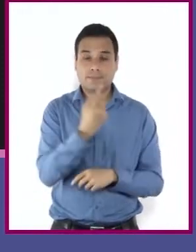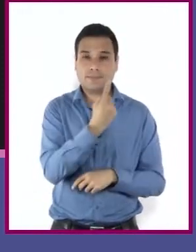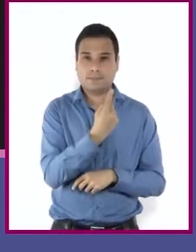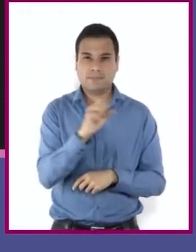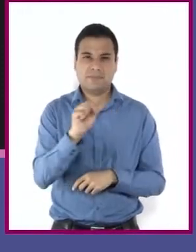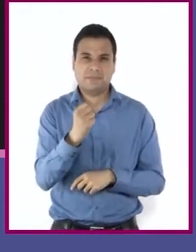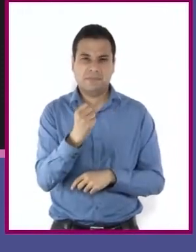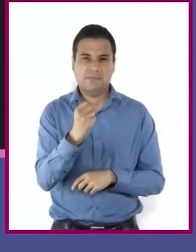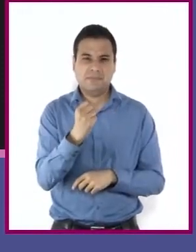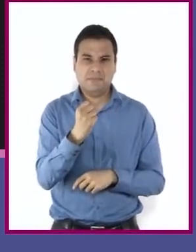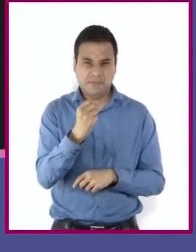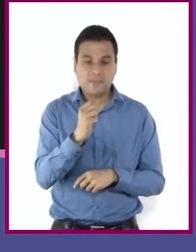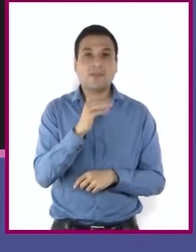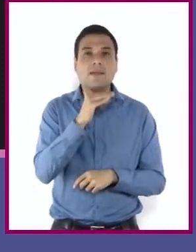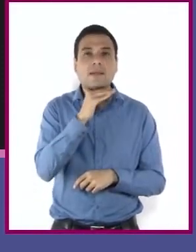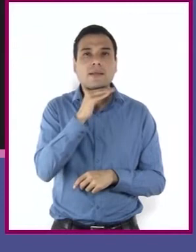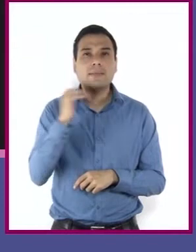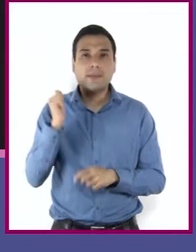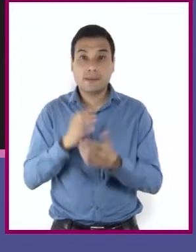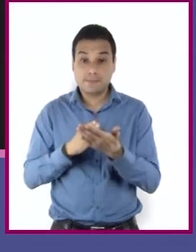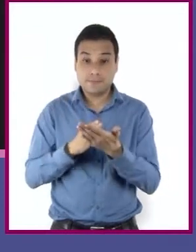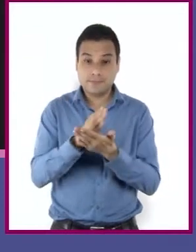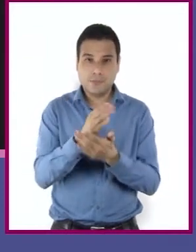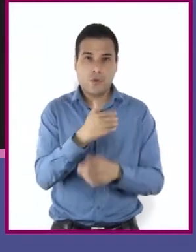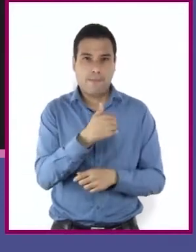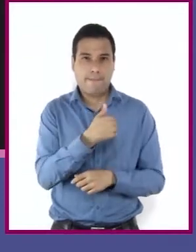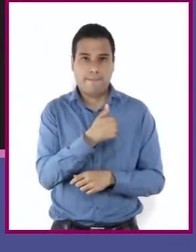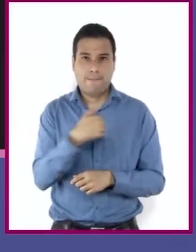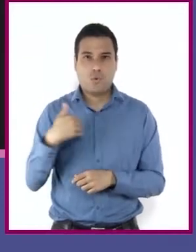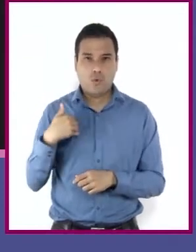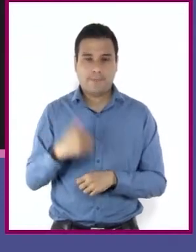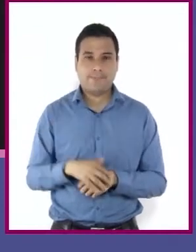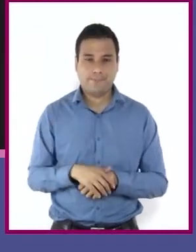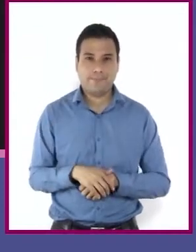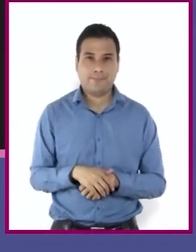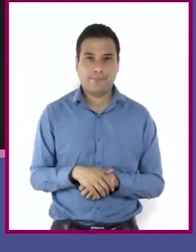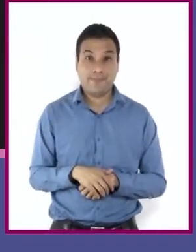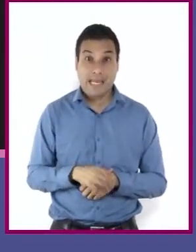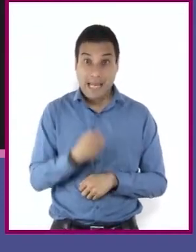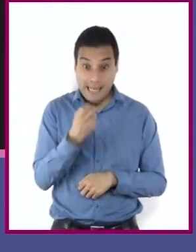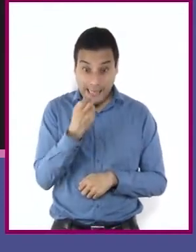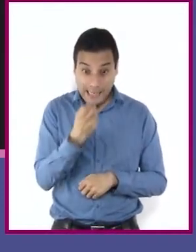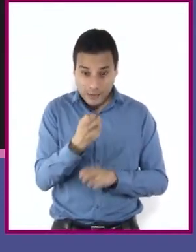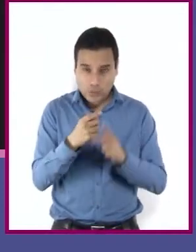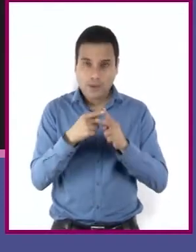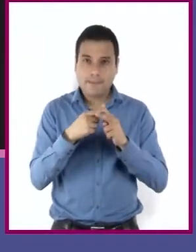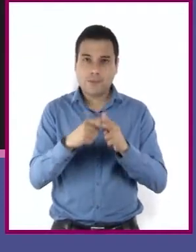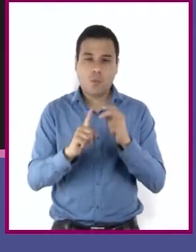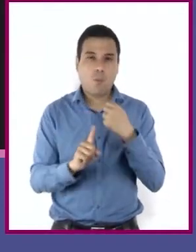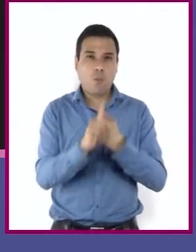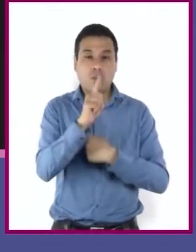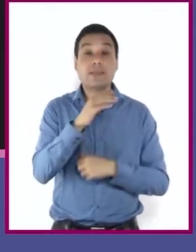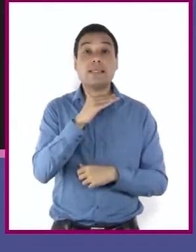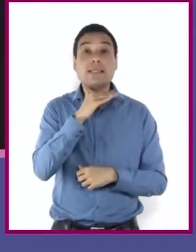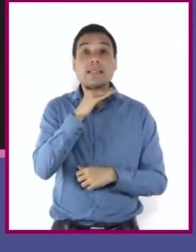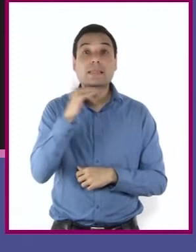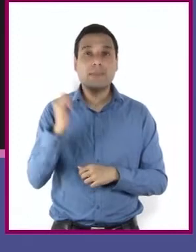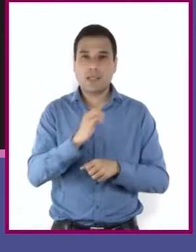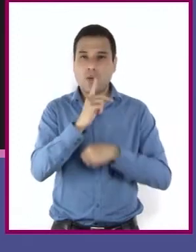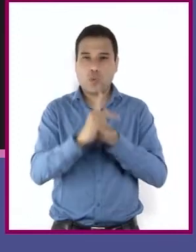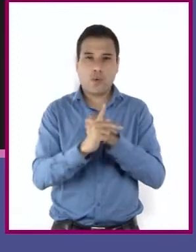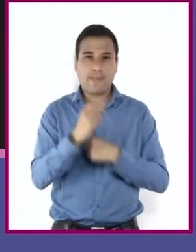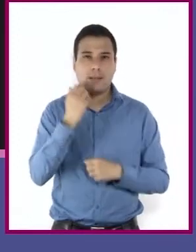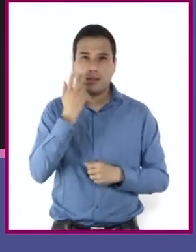con la invasión de Alemania a Polonia. El primer paso bélico de Alemania fue conquistar toda